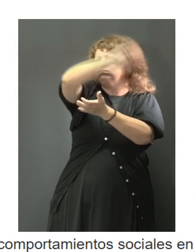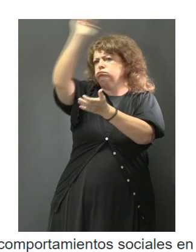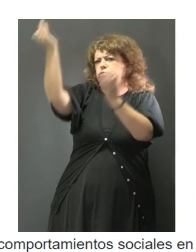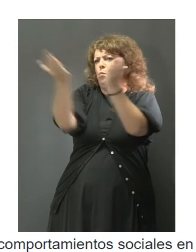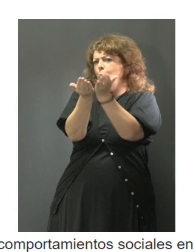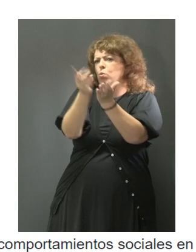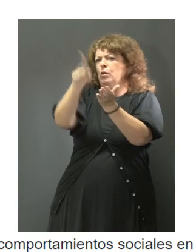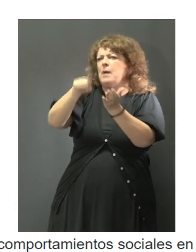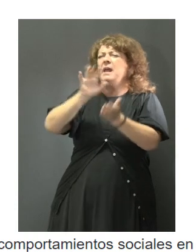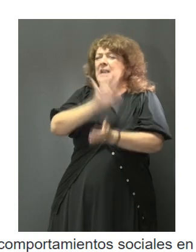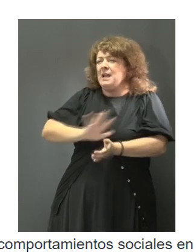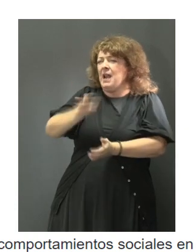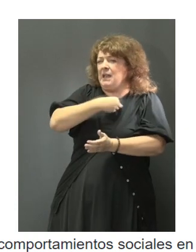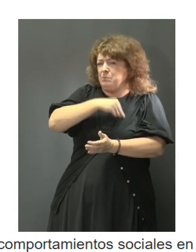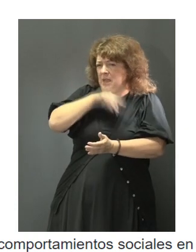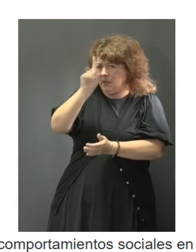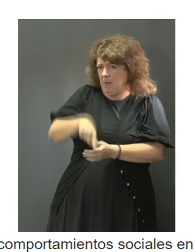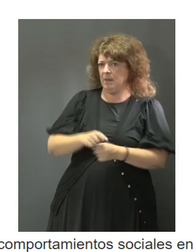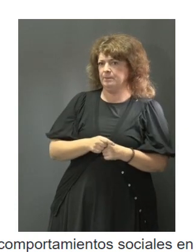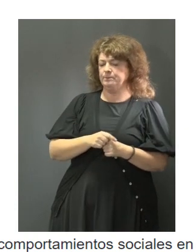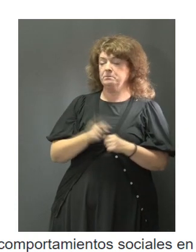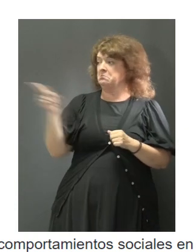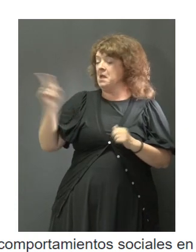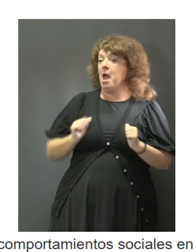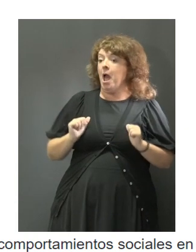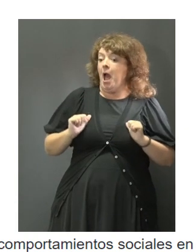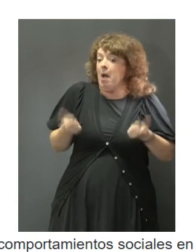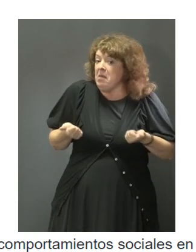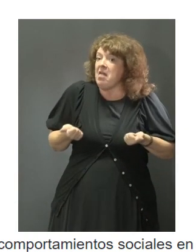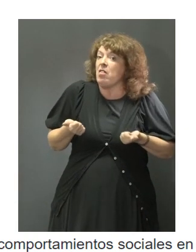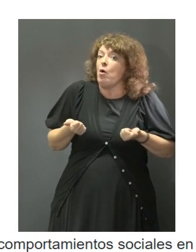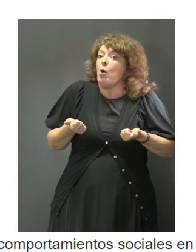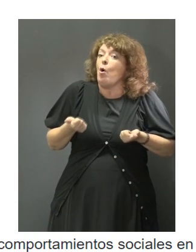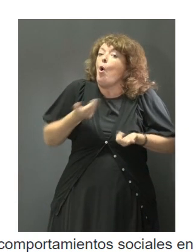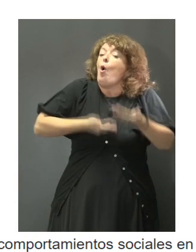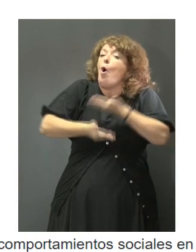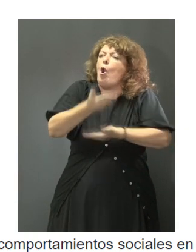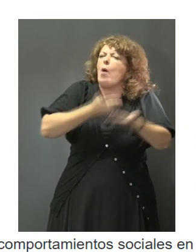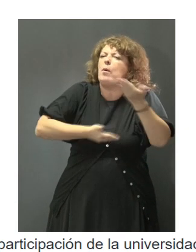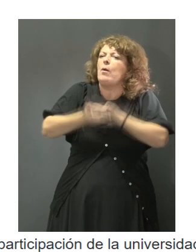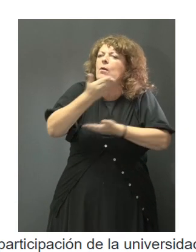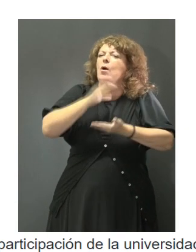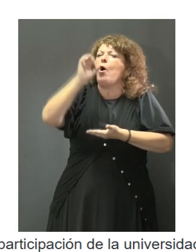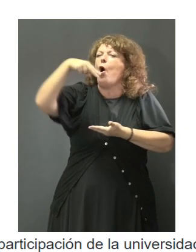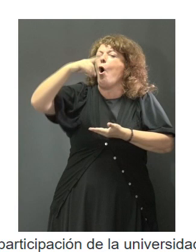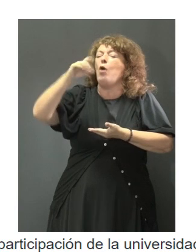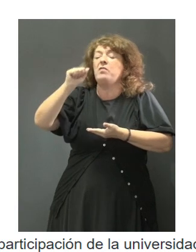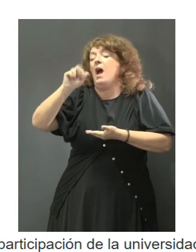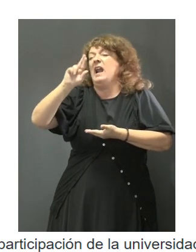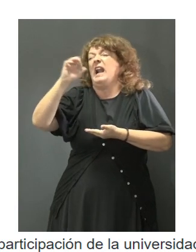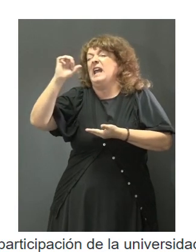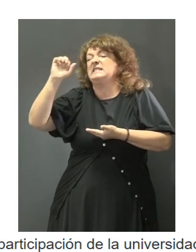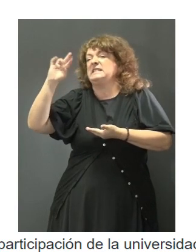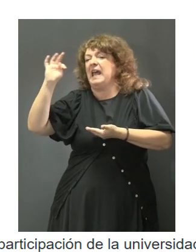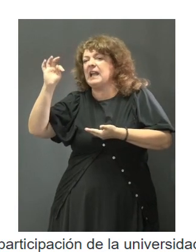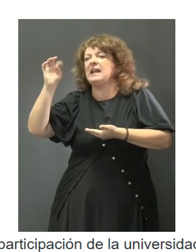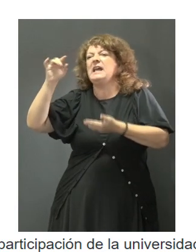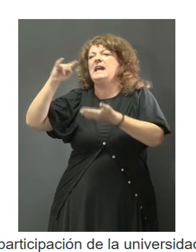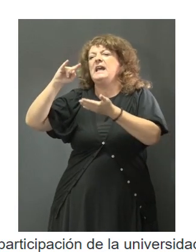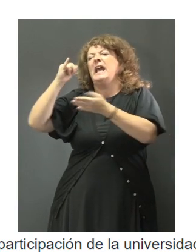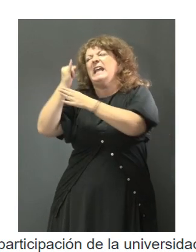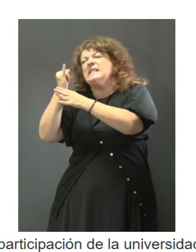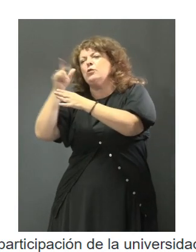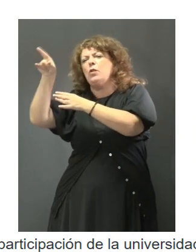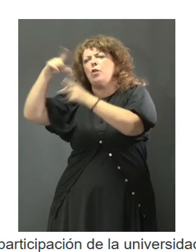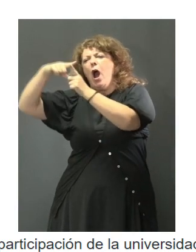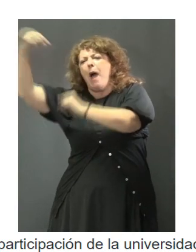sobre estos temas y también ha iniciado una importante colaboración con Honda Research Institute en Japón